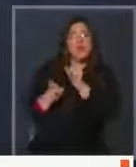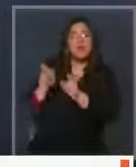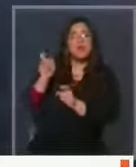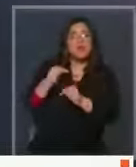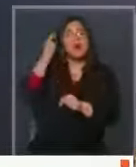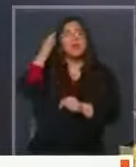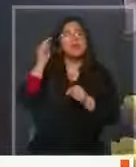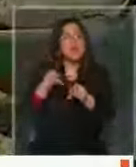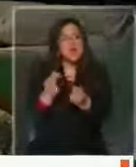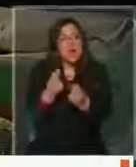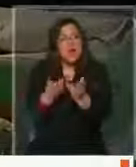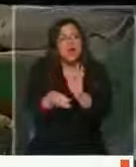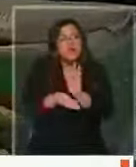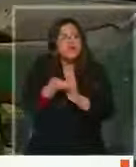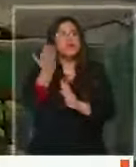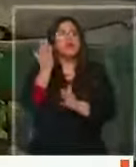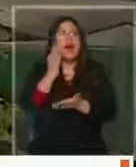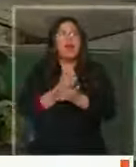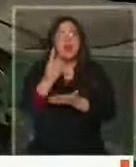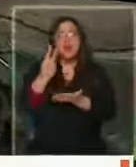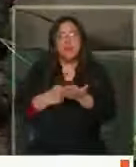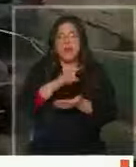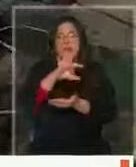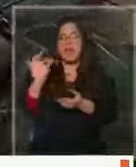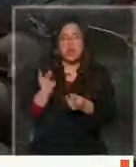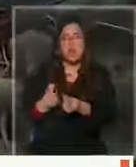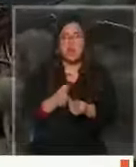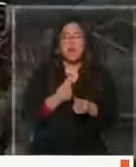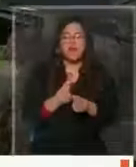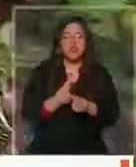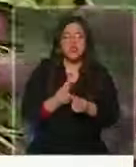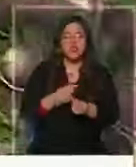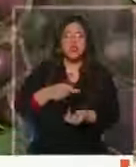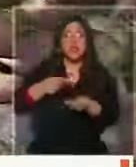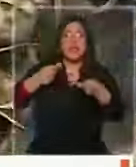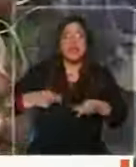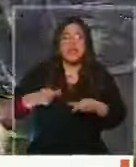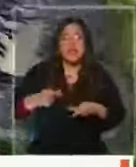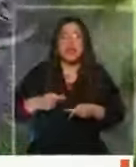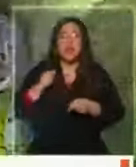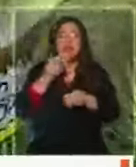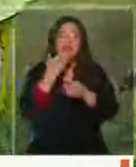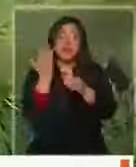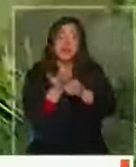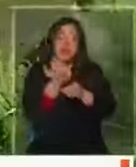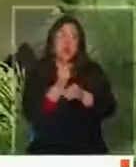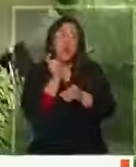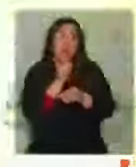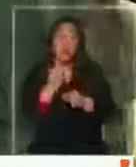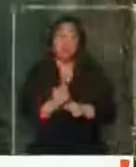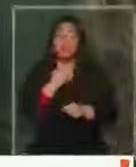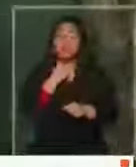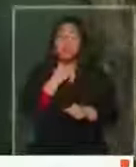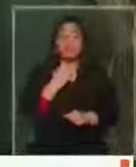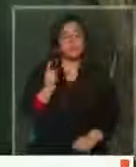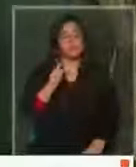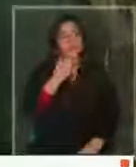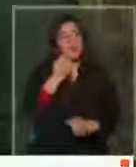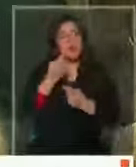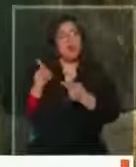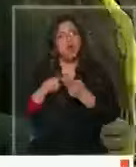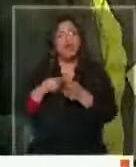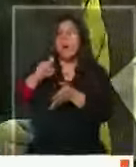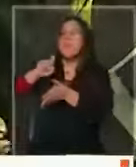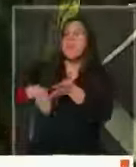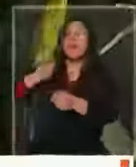el valor podría llegar hasta los 2.500 pesos y que incluso el tomate no sería el único afectado. Va a septiembre,